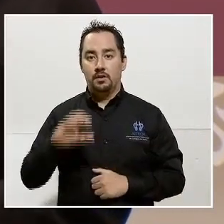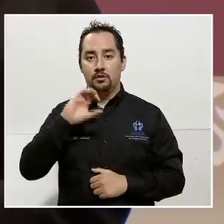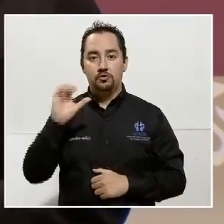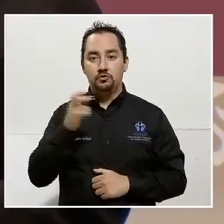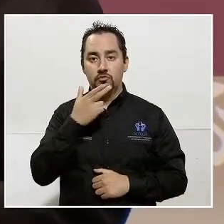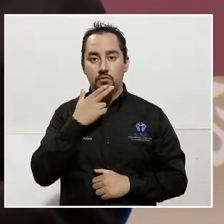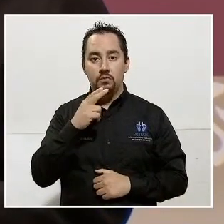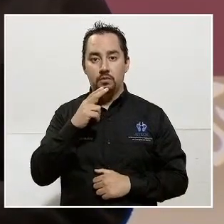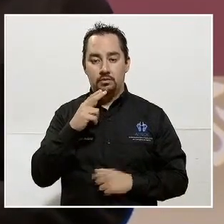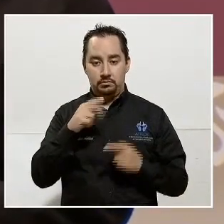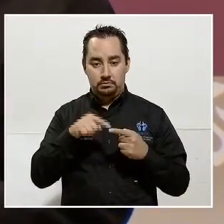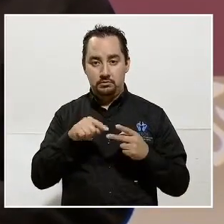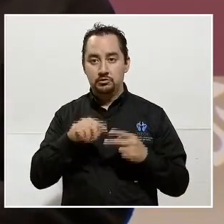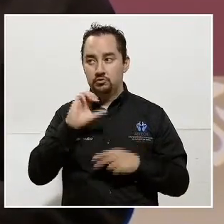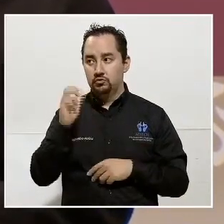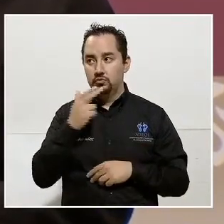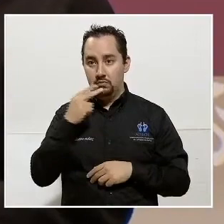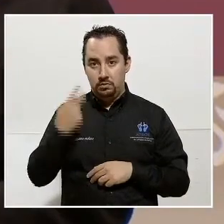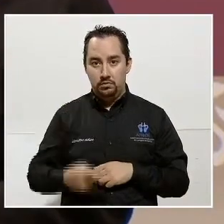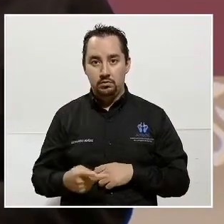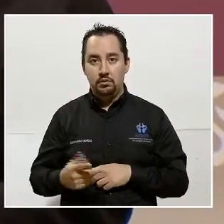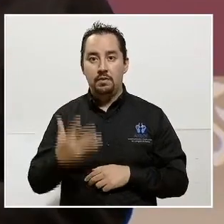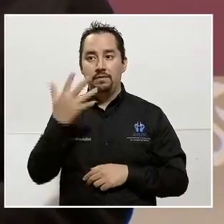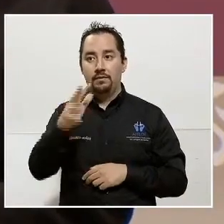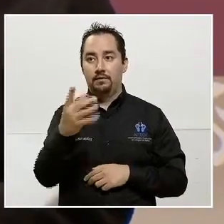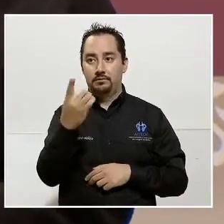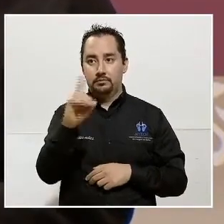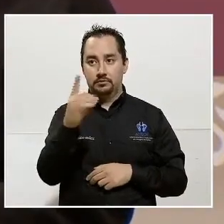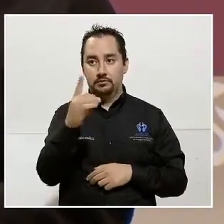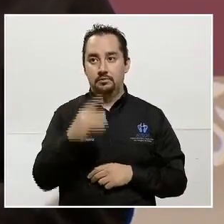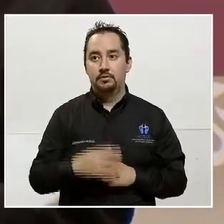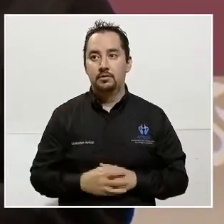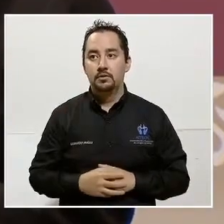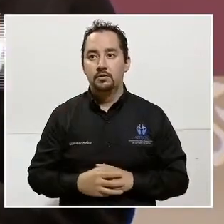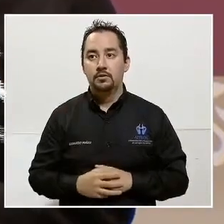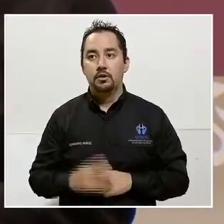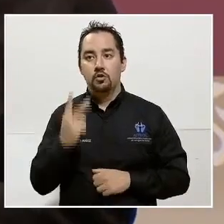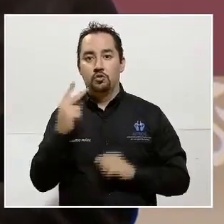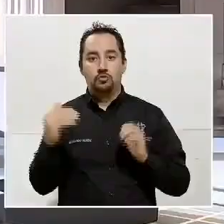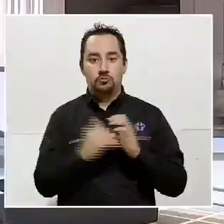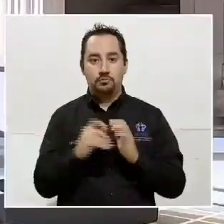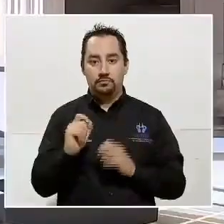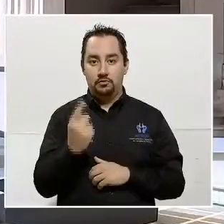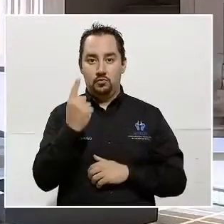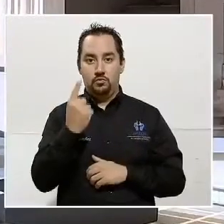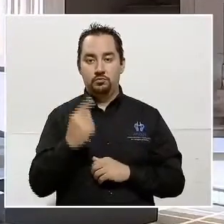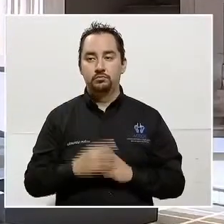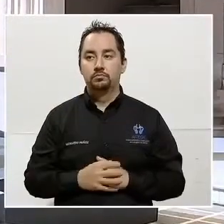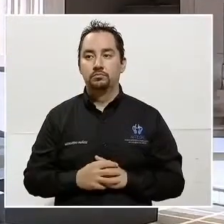Chihuahua, a 10 de diciembre de 2021.